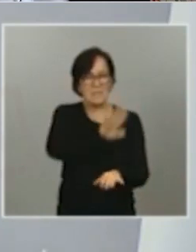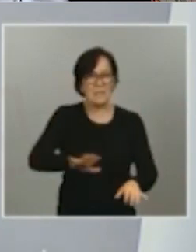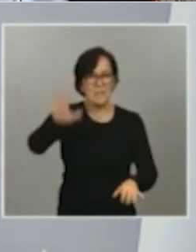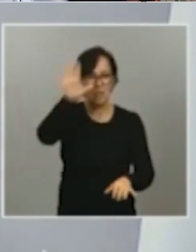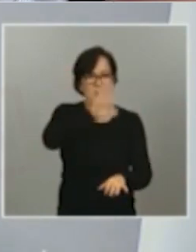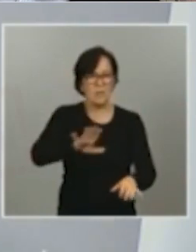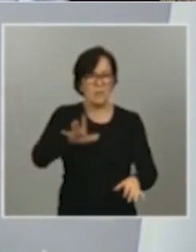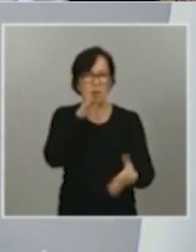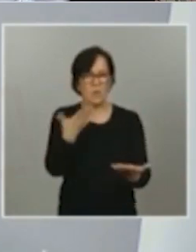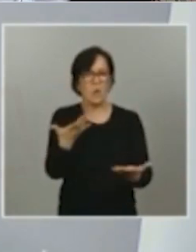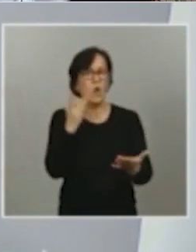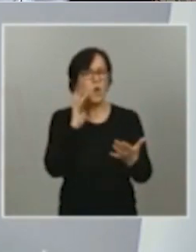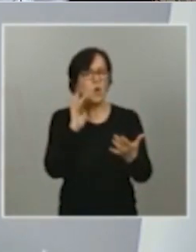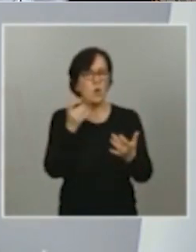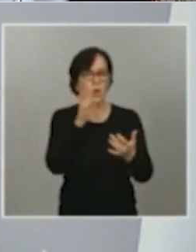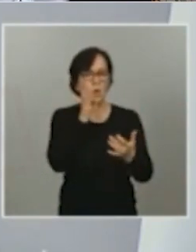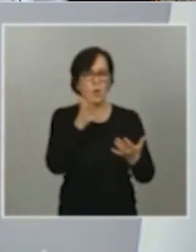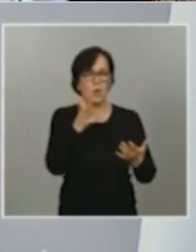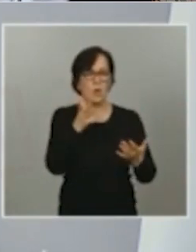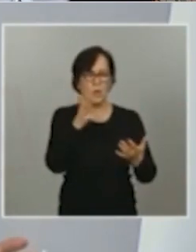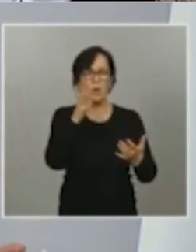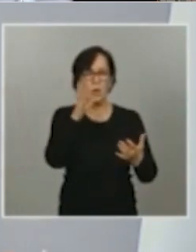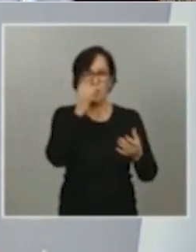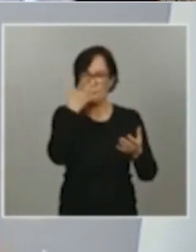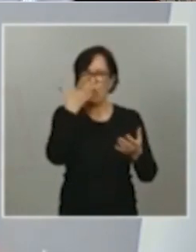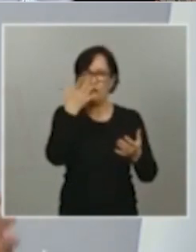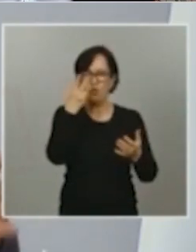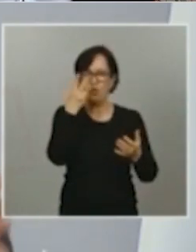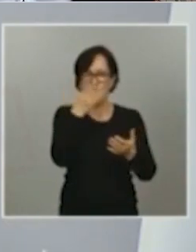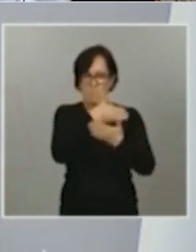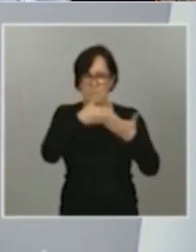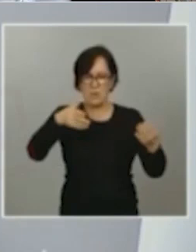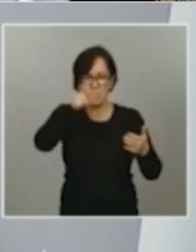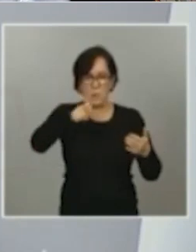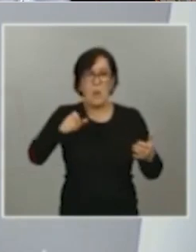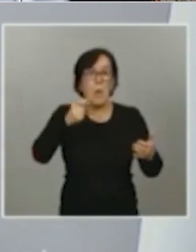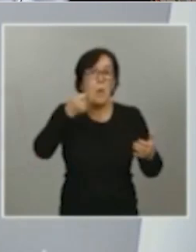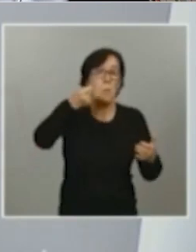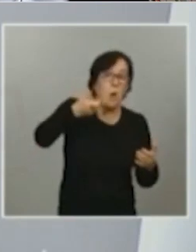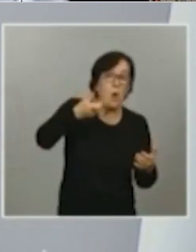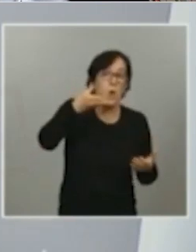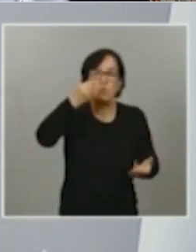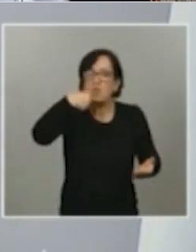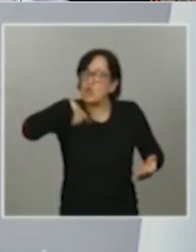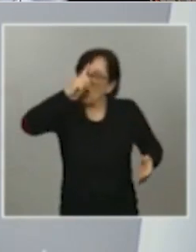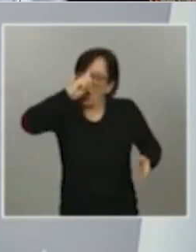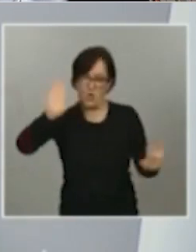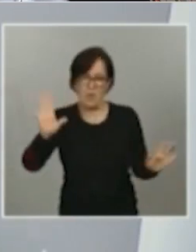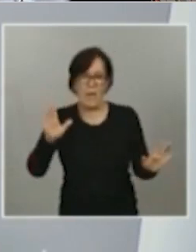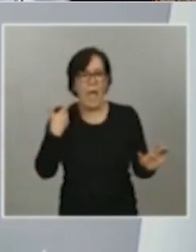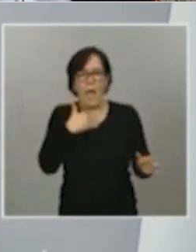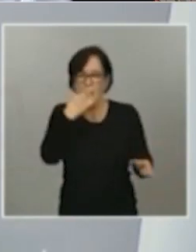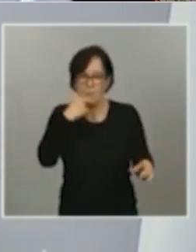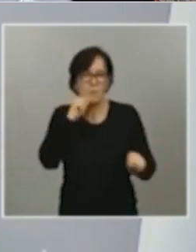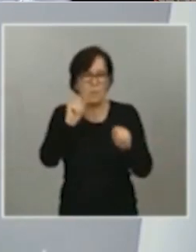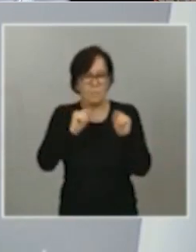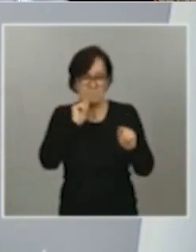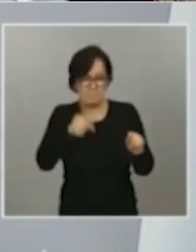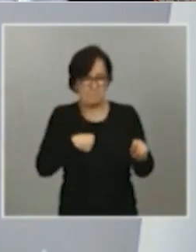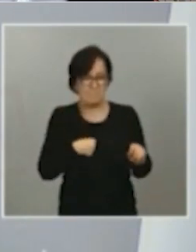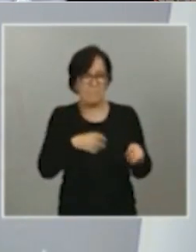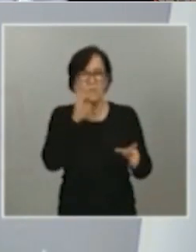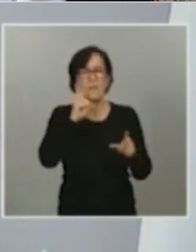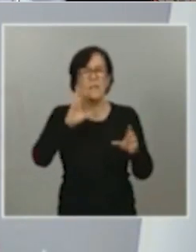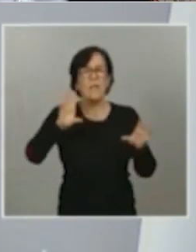sólo perdón sino que ya saben todos ustedes que nos alentaron al que había que ir ya que había que llenar las calles y había que llenar las plazas y no sólo eso